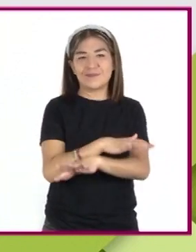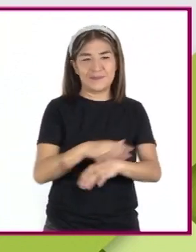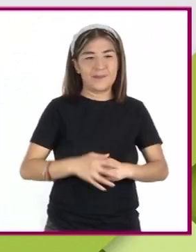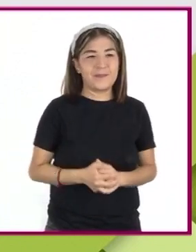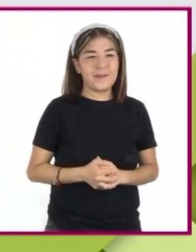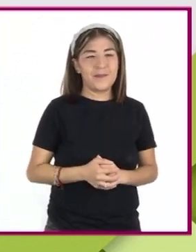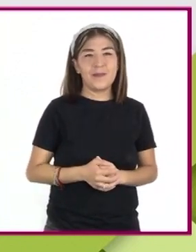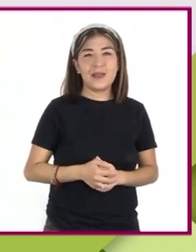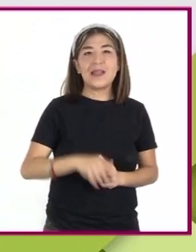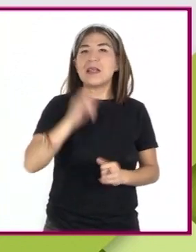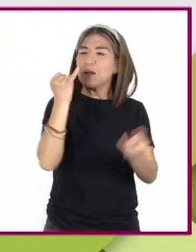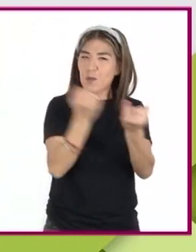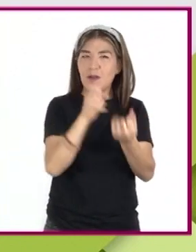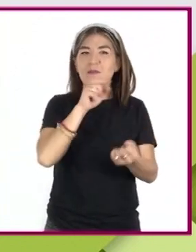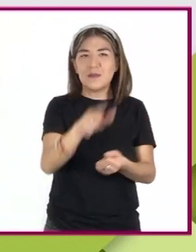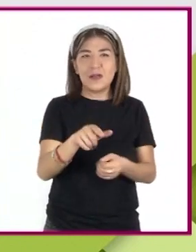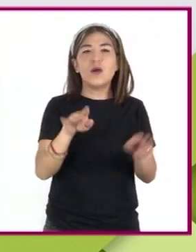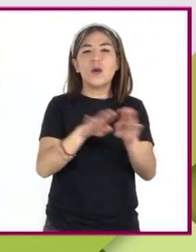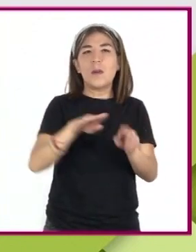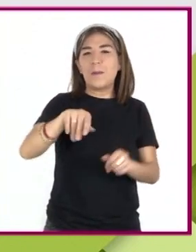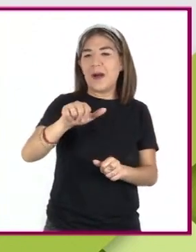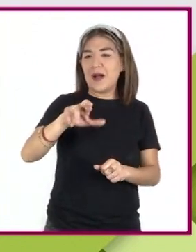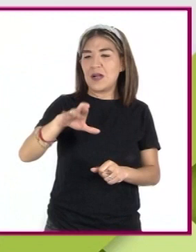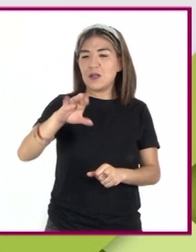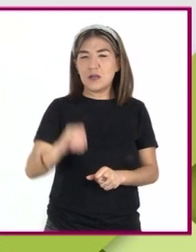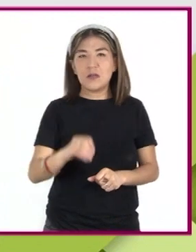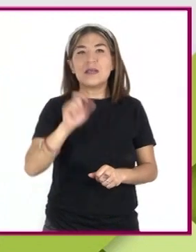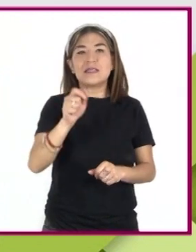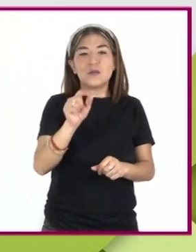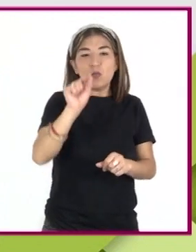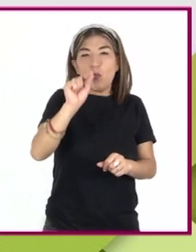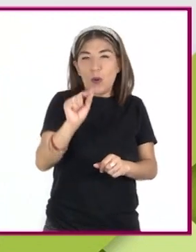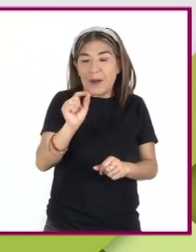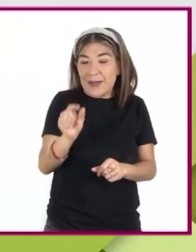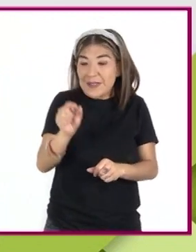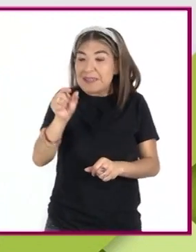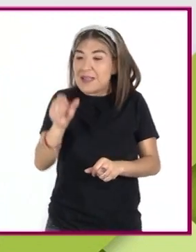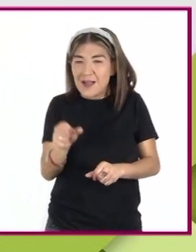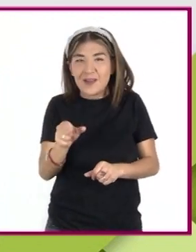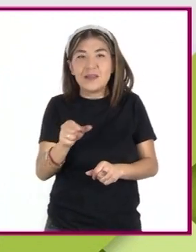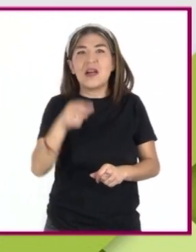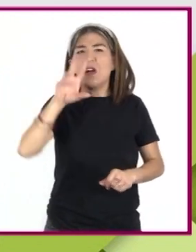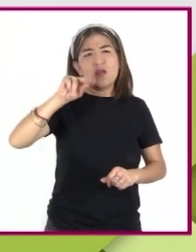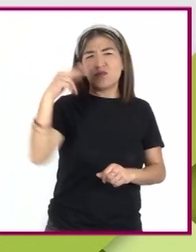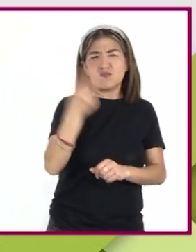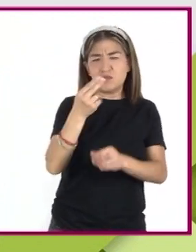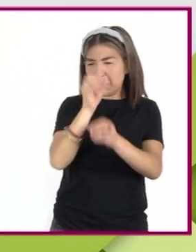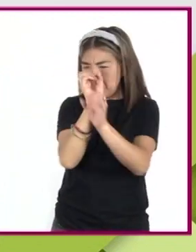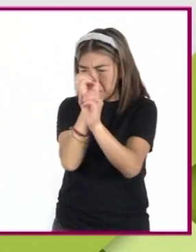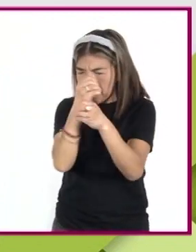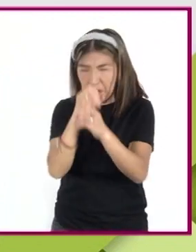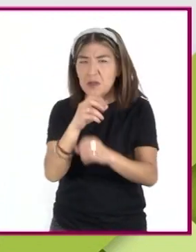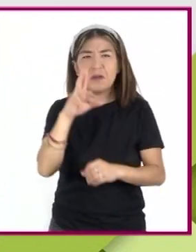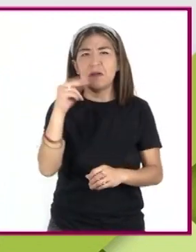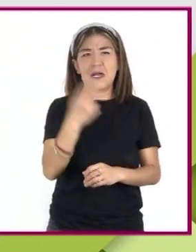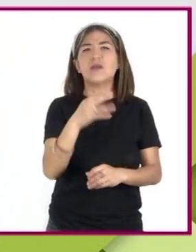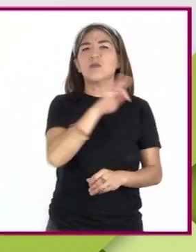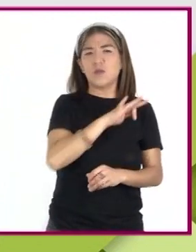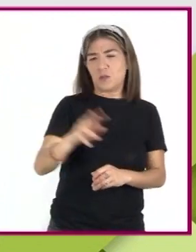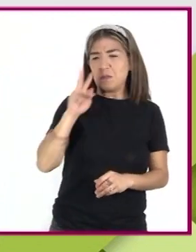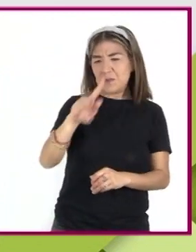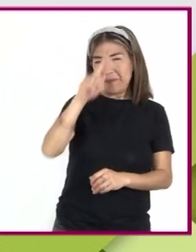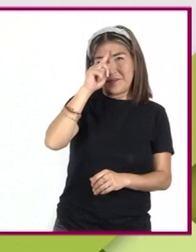Son macroscópicos, grandes. Por ello, generalmente no es necesario usar microscopio para